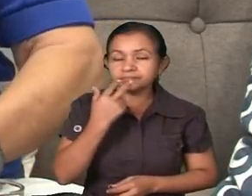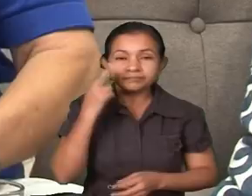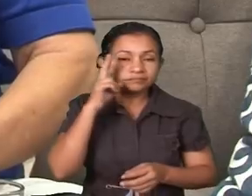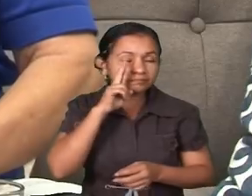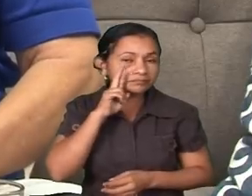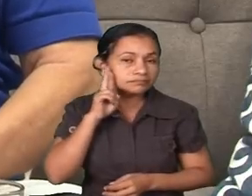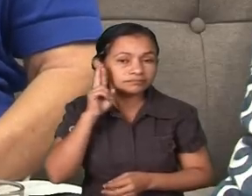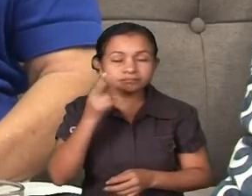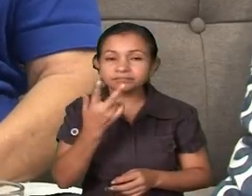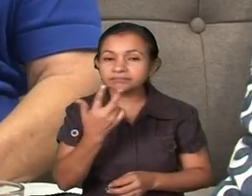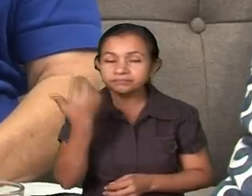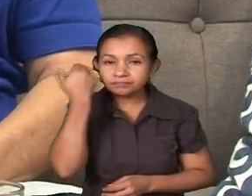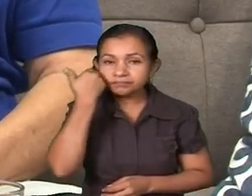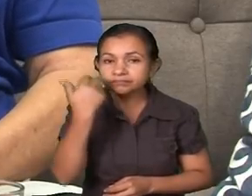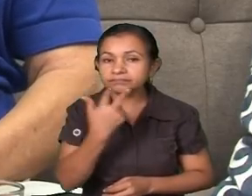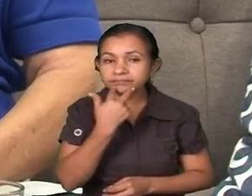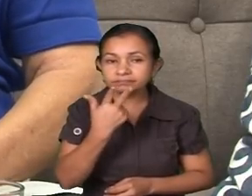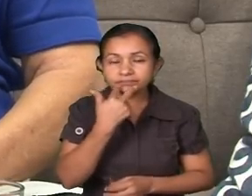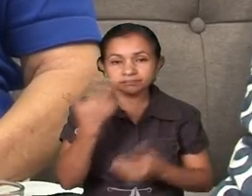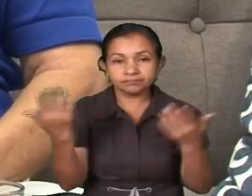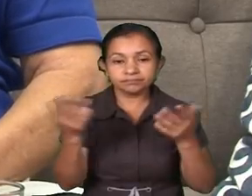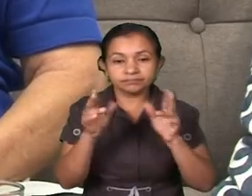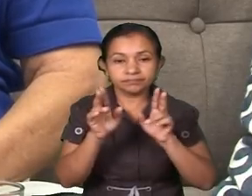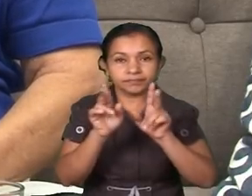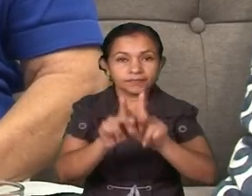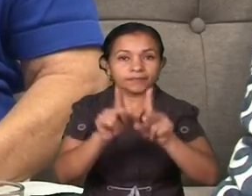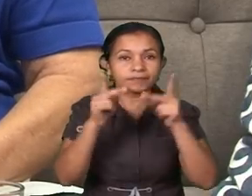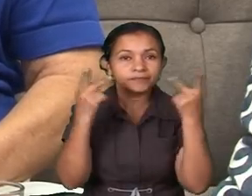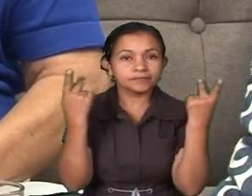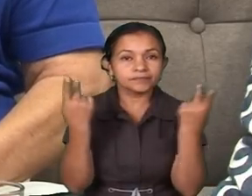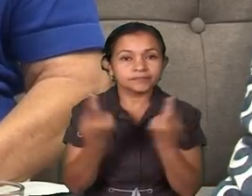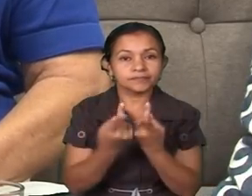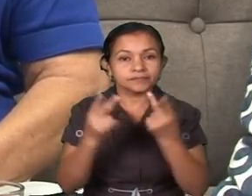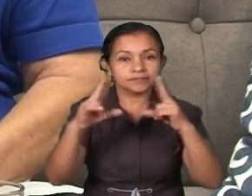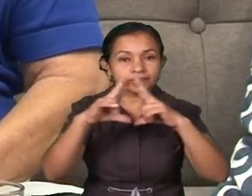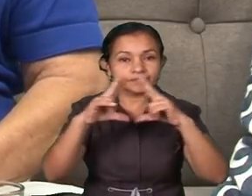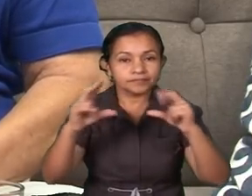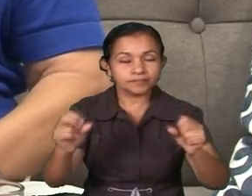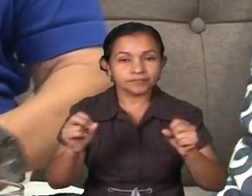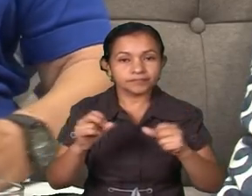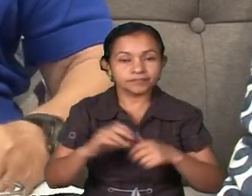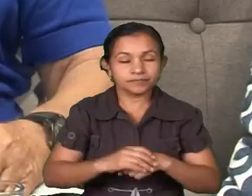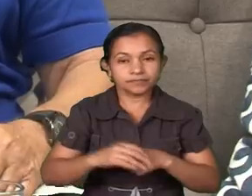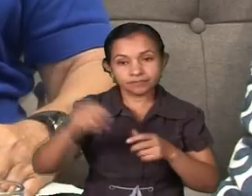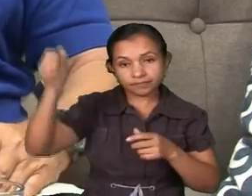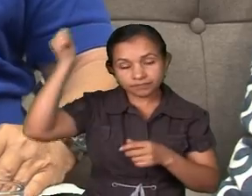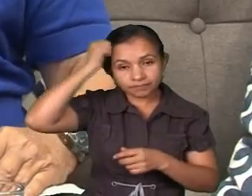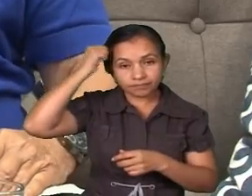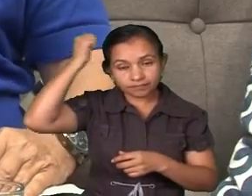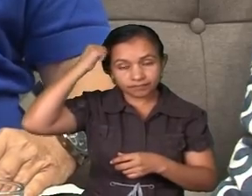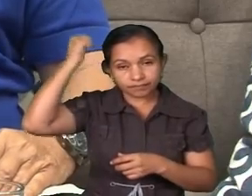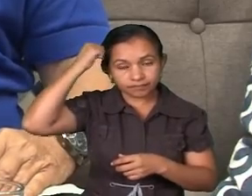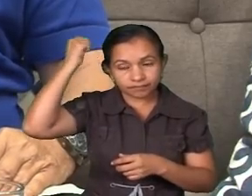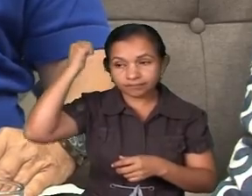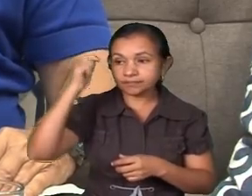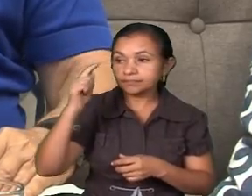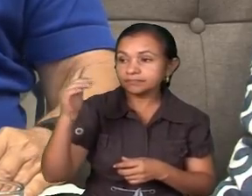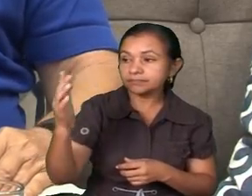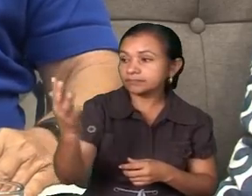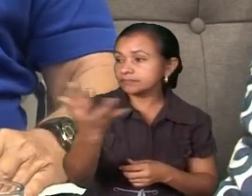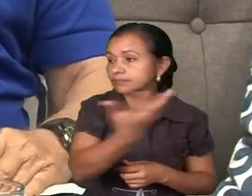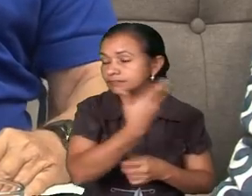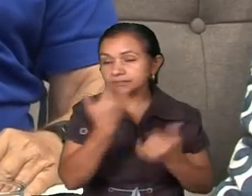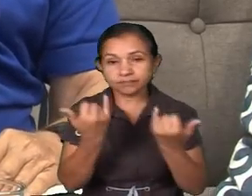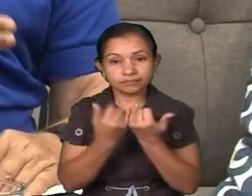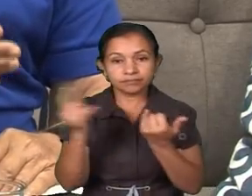sonrojan. Creen que el pueblo de Nicaragua somos un atajo de imbéciles, de estúpidos,